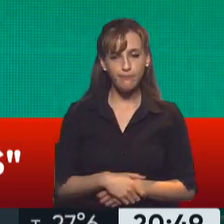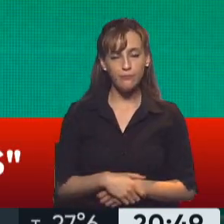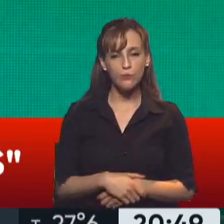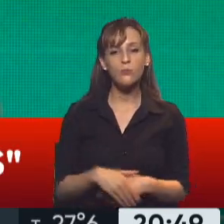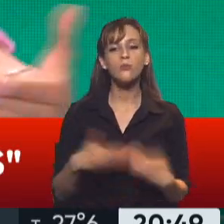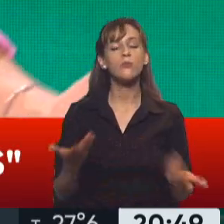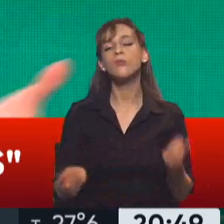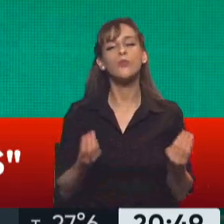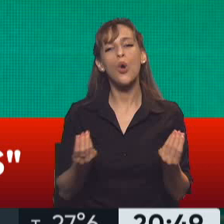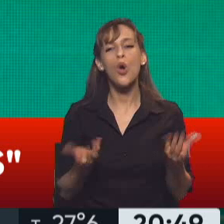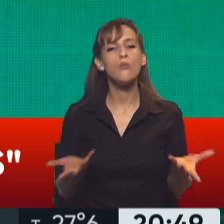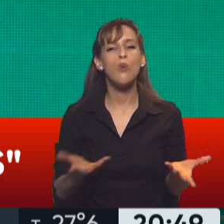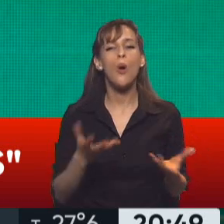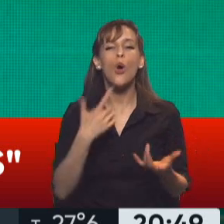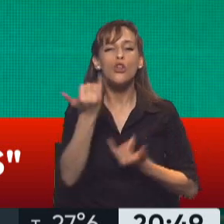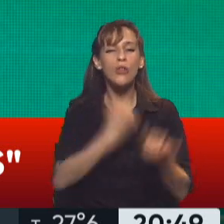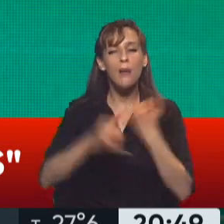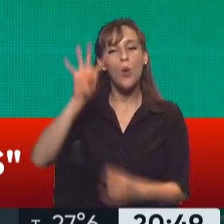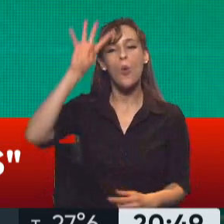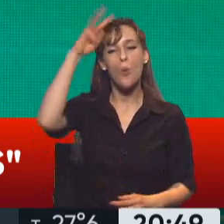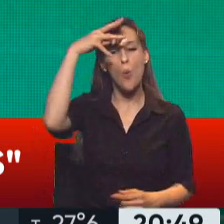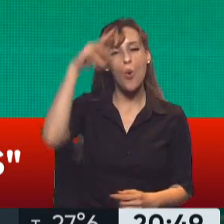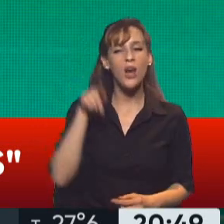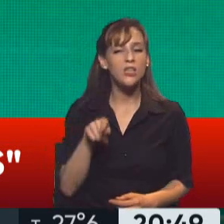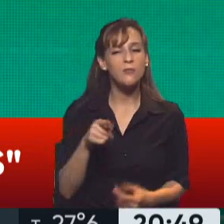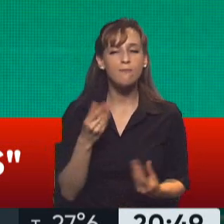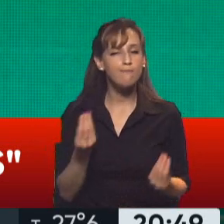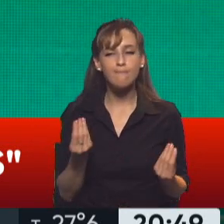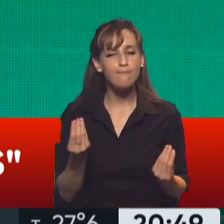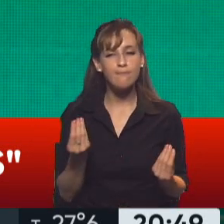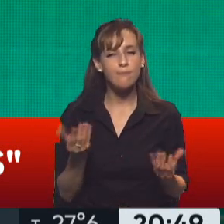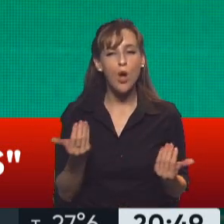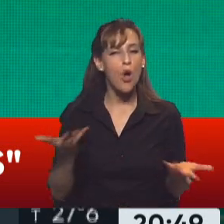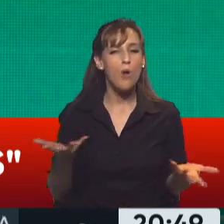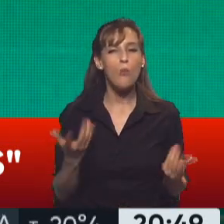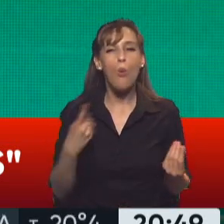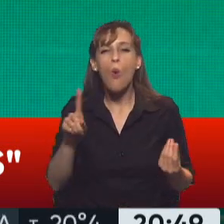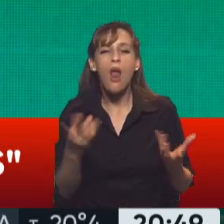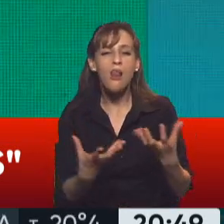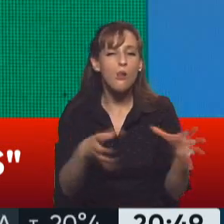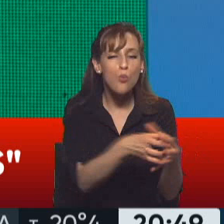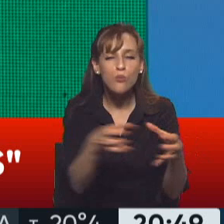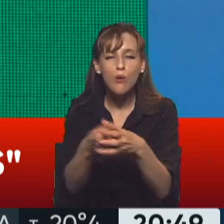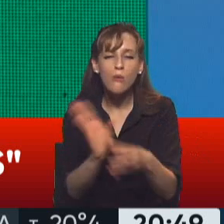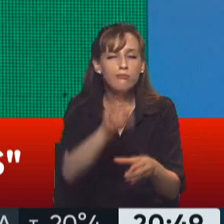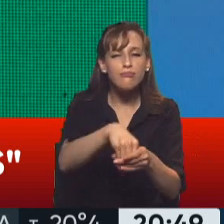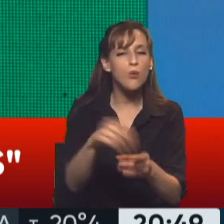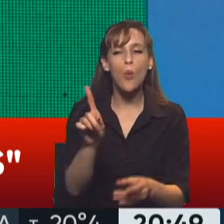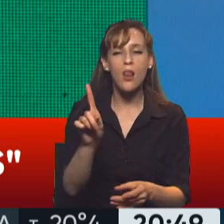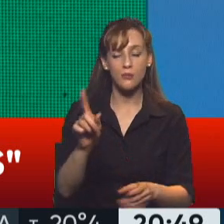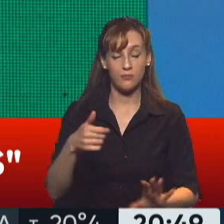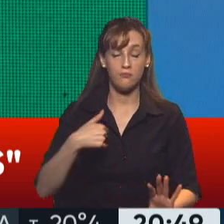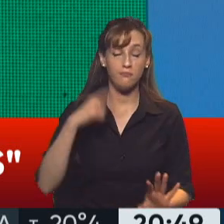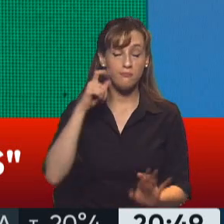Al macrismo, al pueblo, Patricia Bullrich, por ejemplo, ¿no? Que también se ponen muchas etiquetas. Digo, ¿dónde encaja? Bueno, creo que